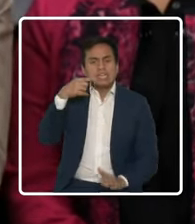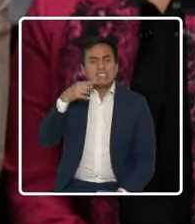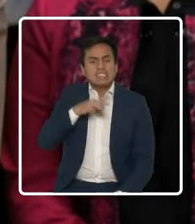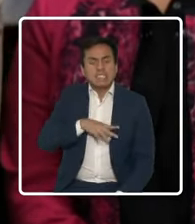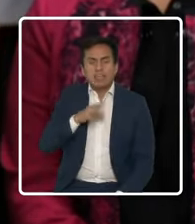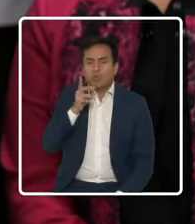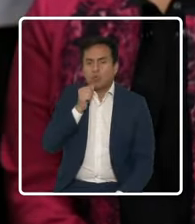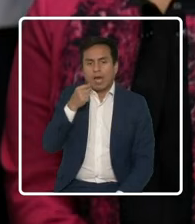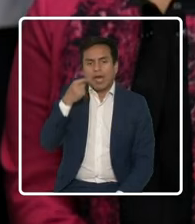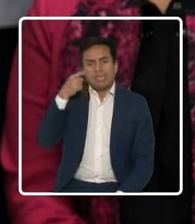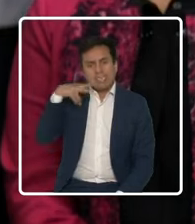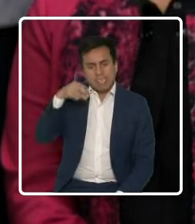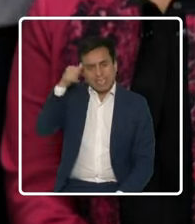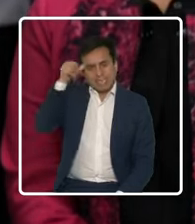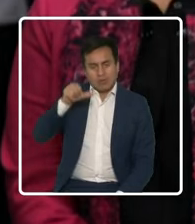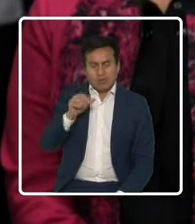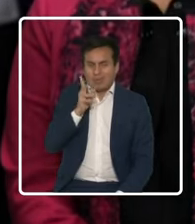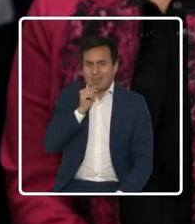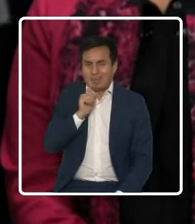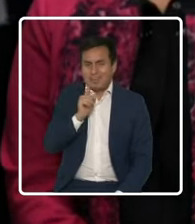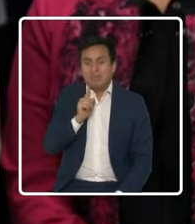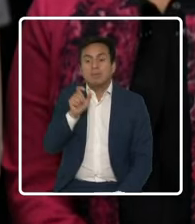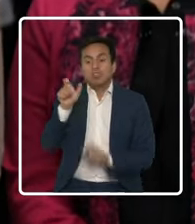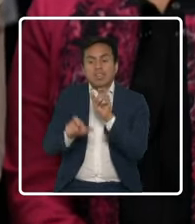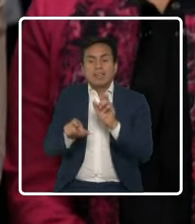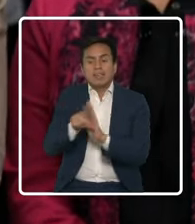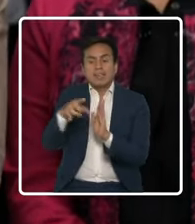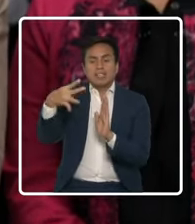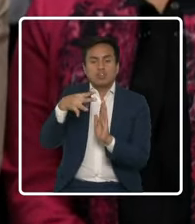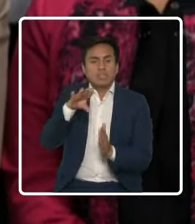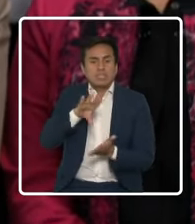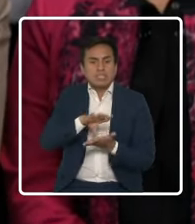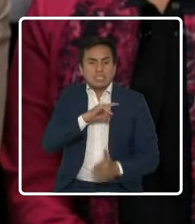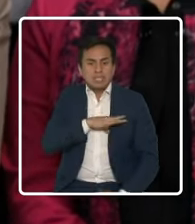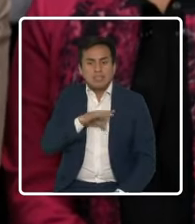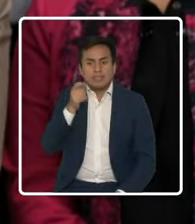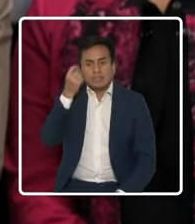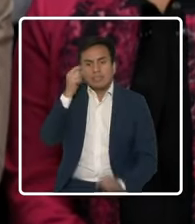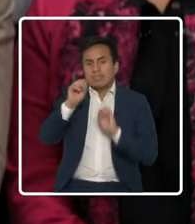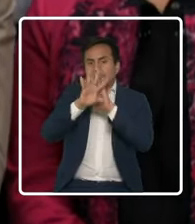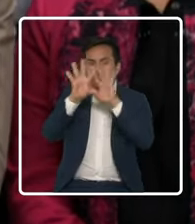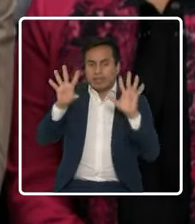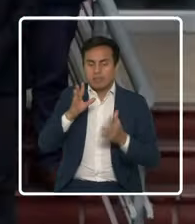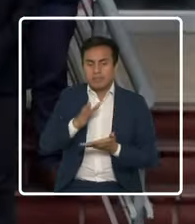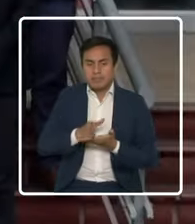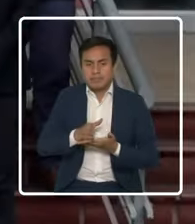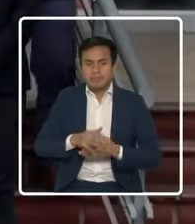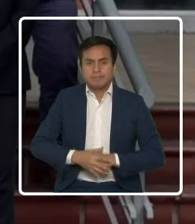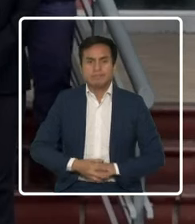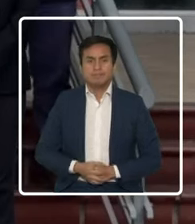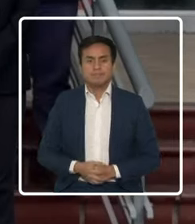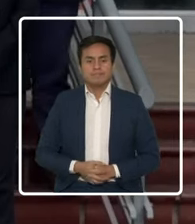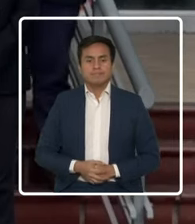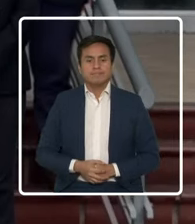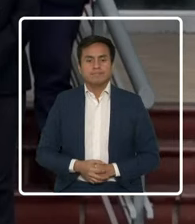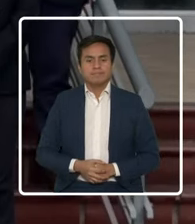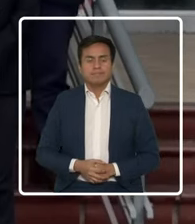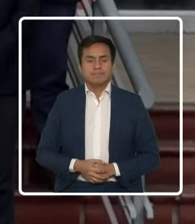impunidad. Y eso, quienes cometen delitos en nuestra patria, lo tienen que tener absolutamente claro.